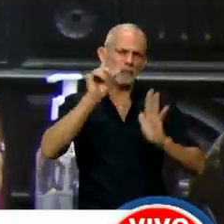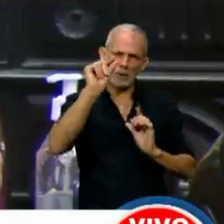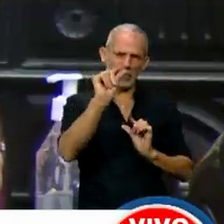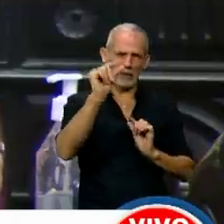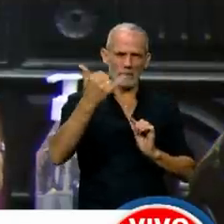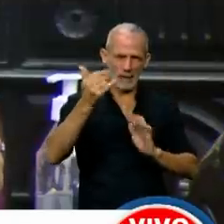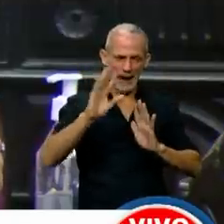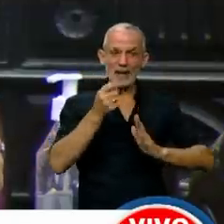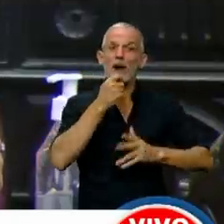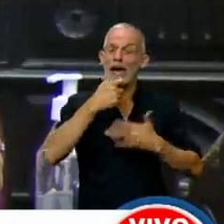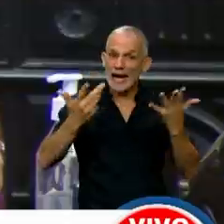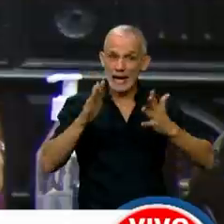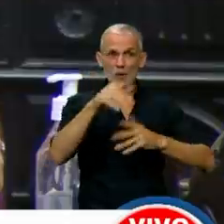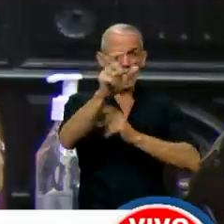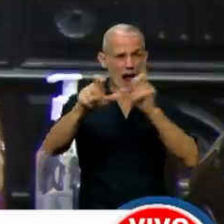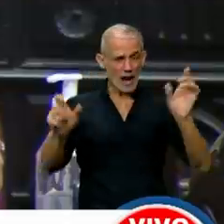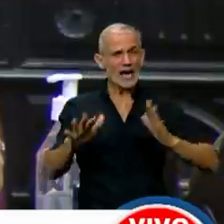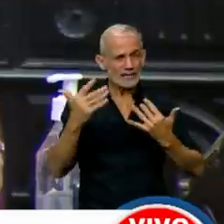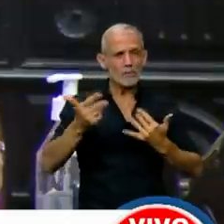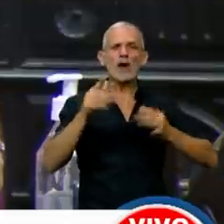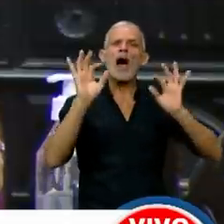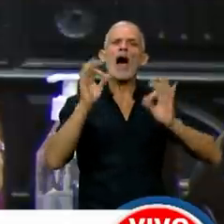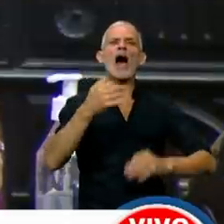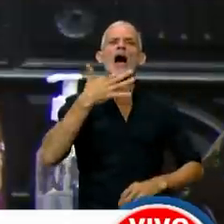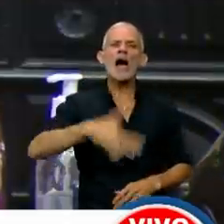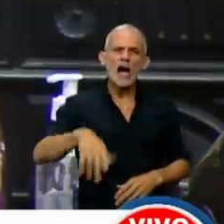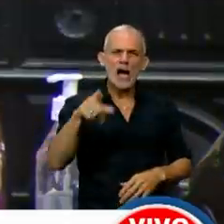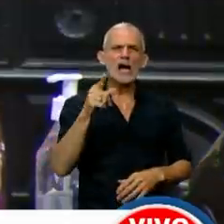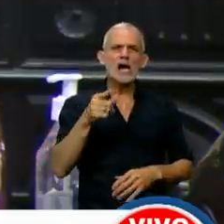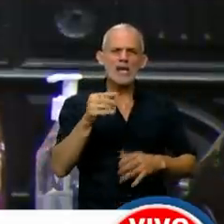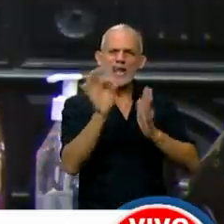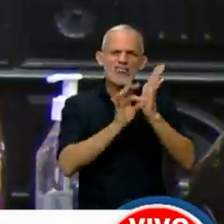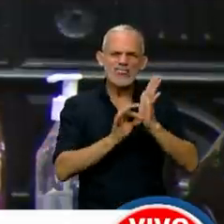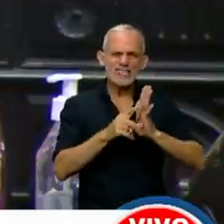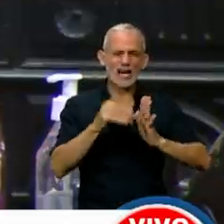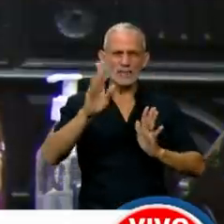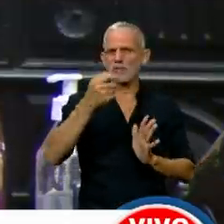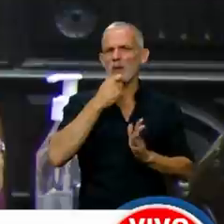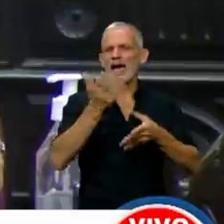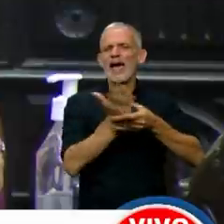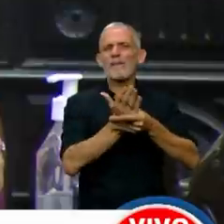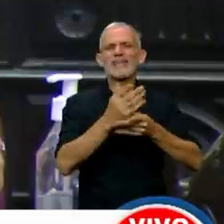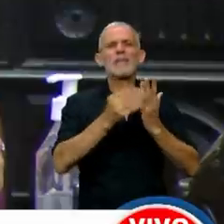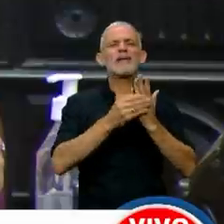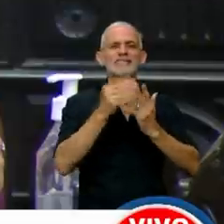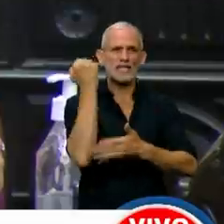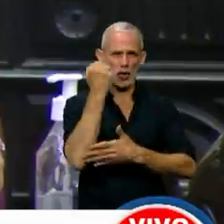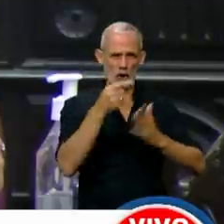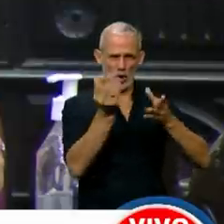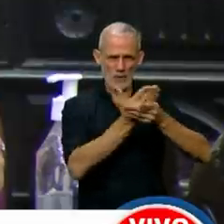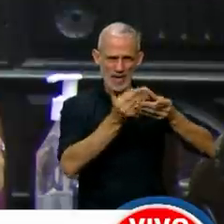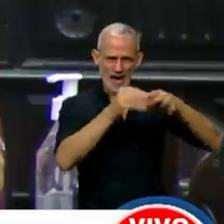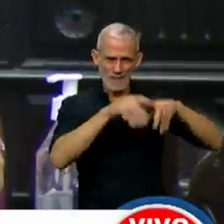chiquito pero a mí me parece que a la gente le sirve conocer estos detalles hay un expediente del ministerio de economía